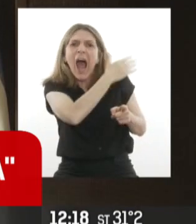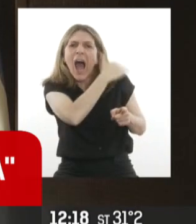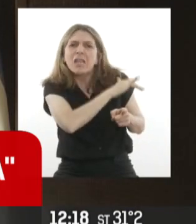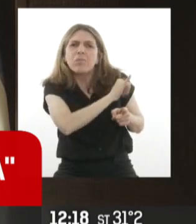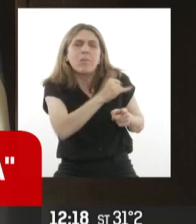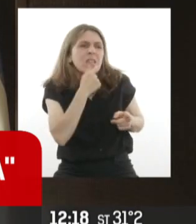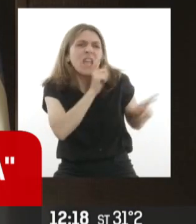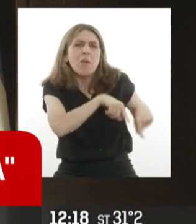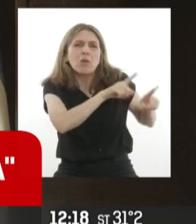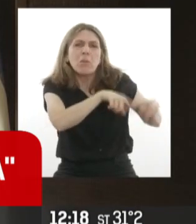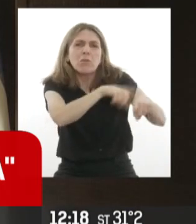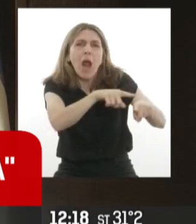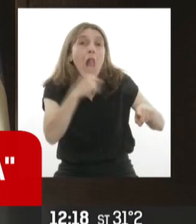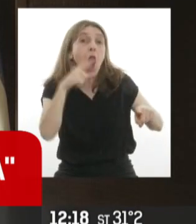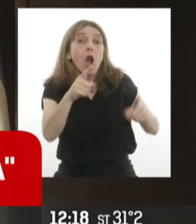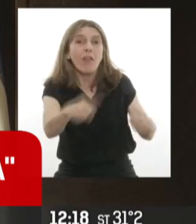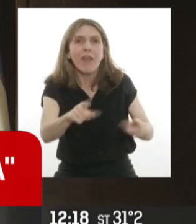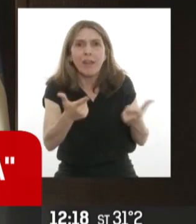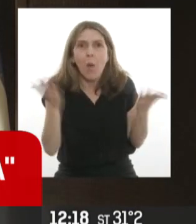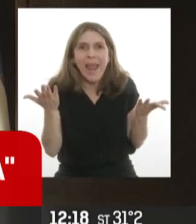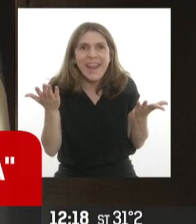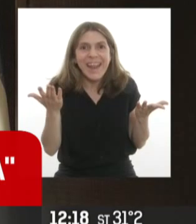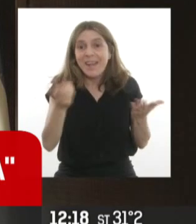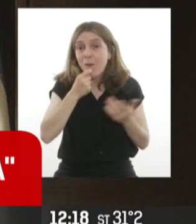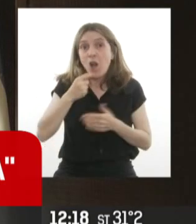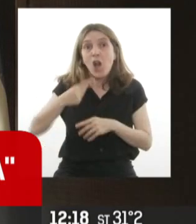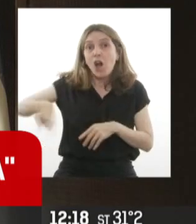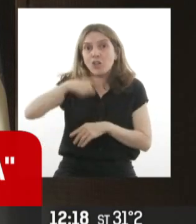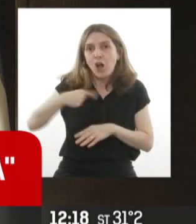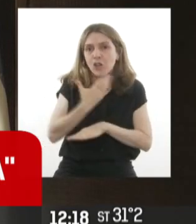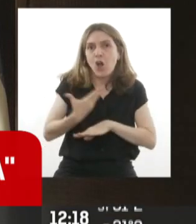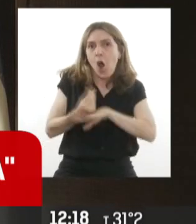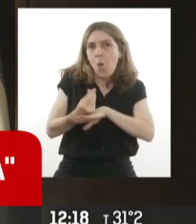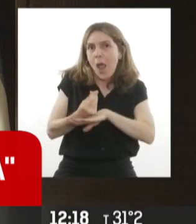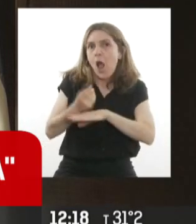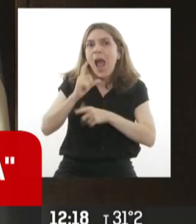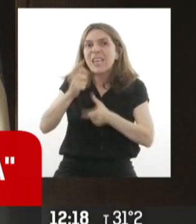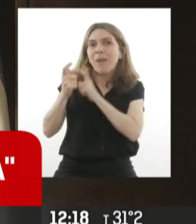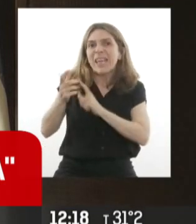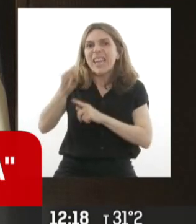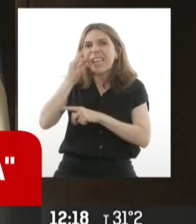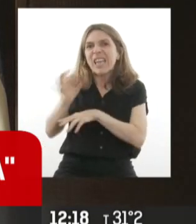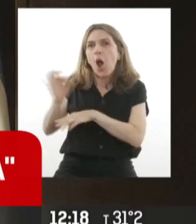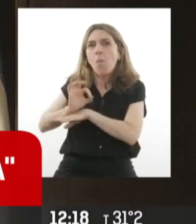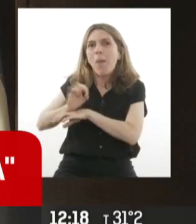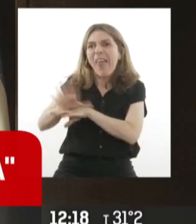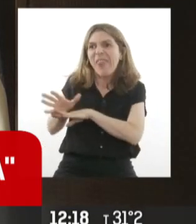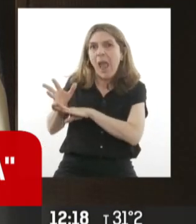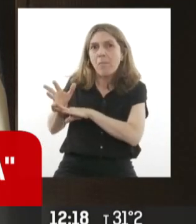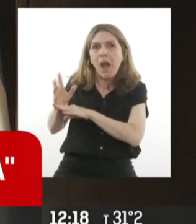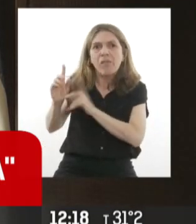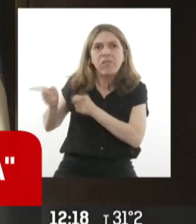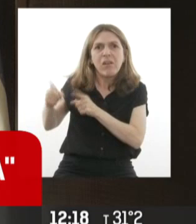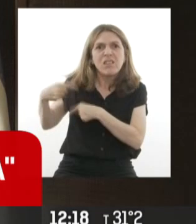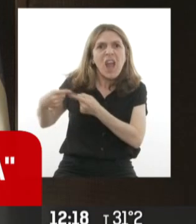resultados. Si después de todo lo que nos pasó volvemos a hacer lo mismo, ¿qué resultado distinto queremos